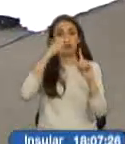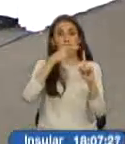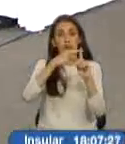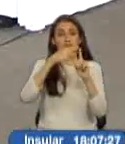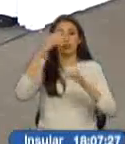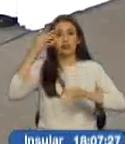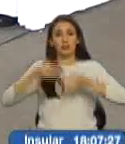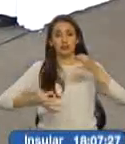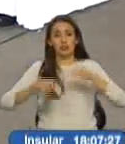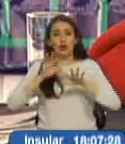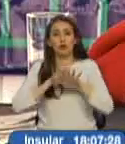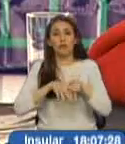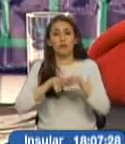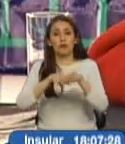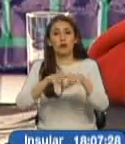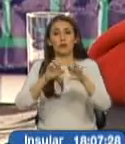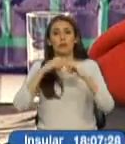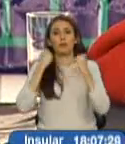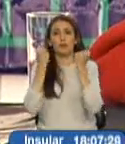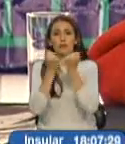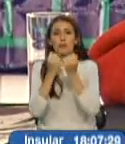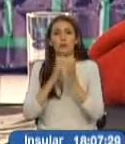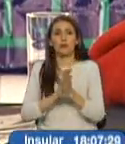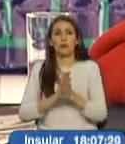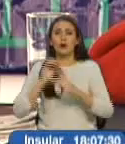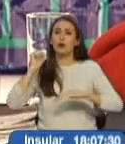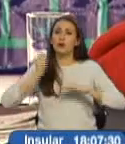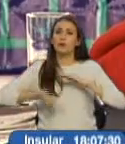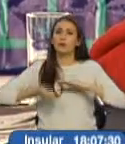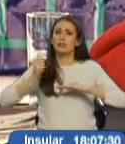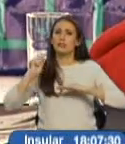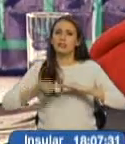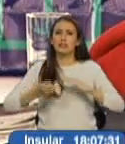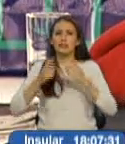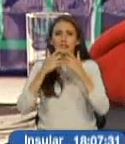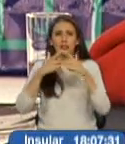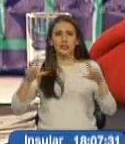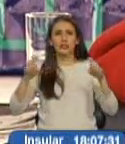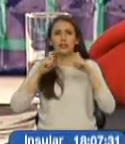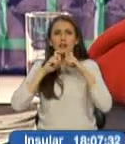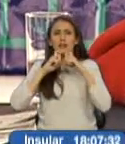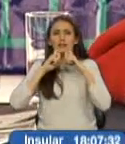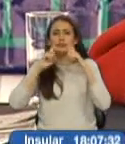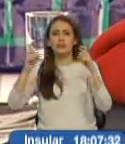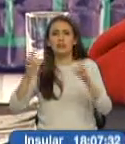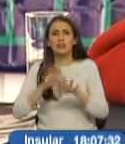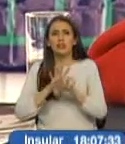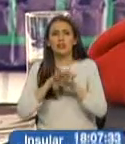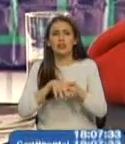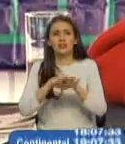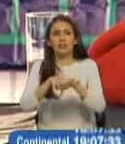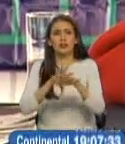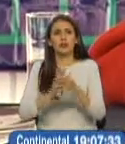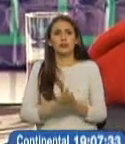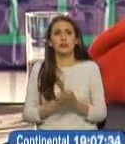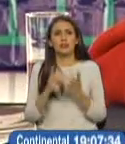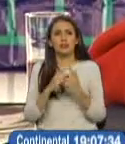judicialización por protesta social. Juicios contra la libertad de expresión, contra la libertad de manifestarse